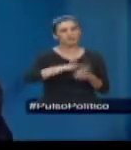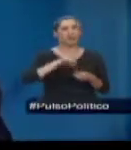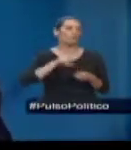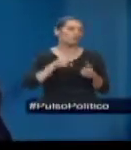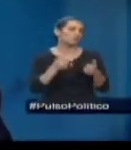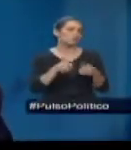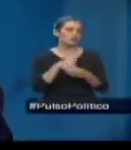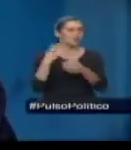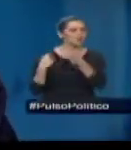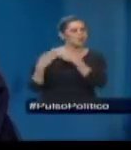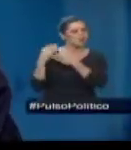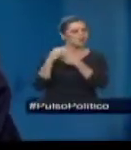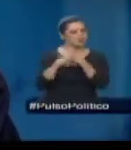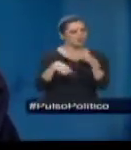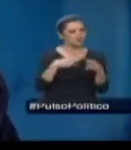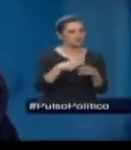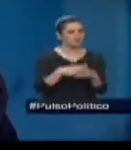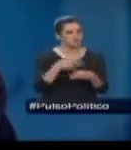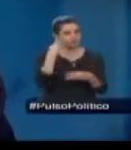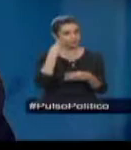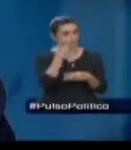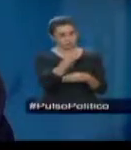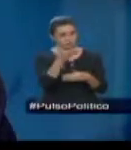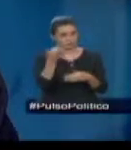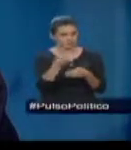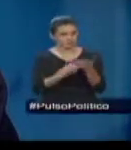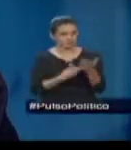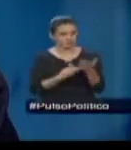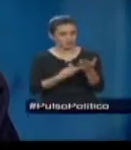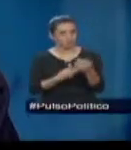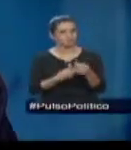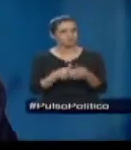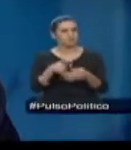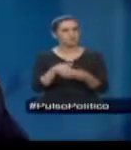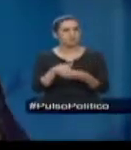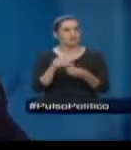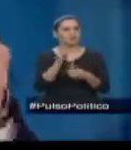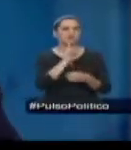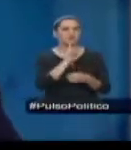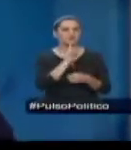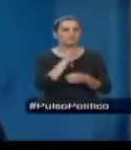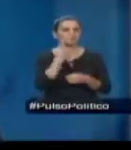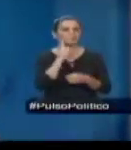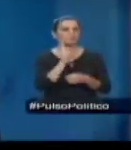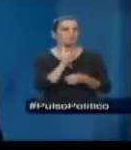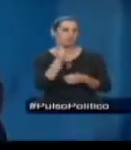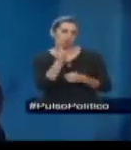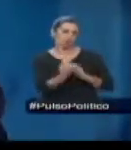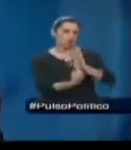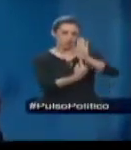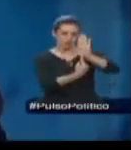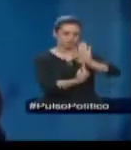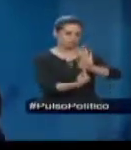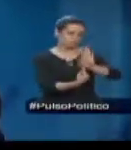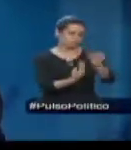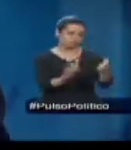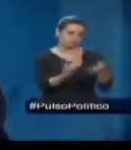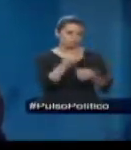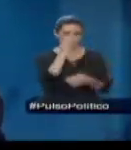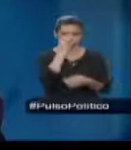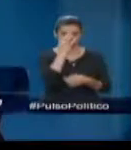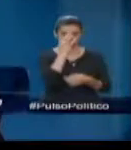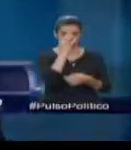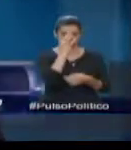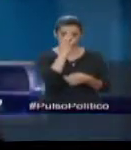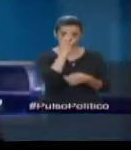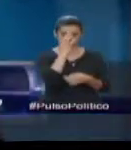en la historia de la humanidad miren ustedes que incluso en el caso de eeuu para mencionar un caso muy muy especial y